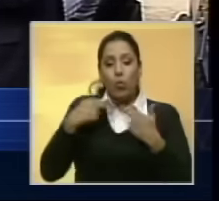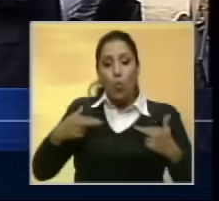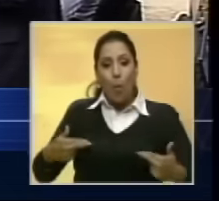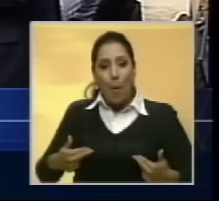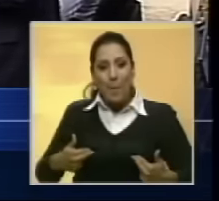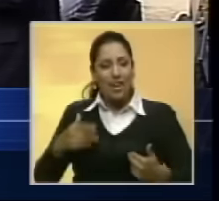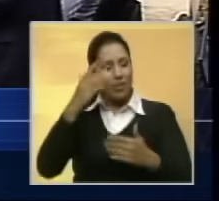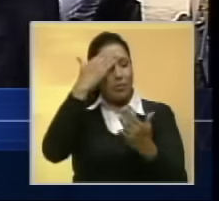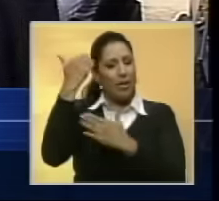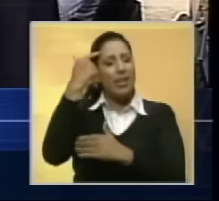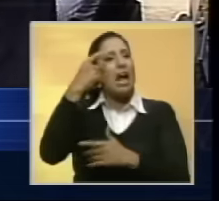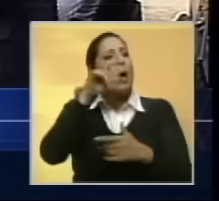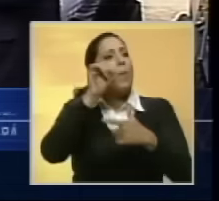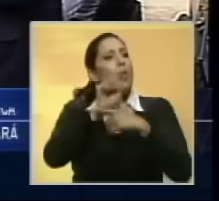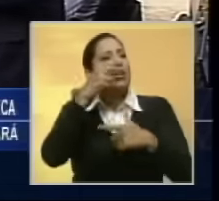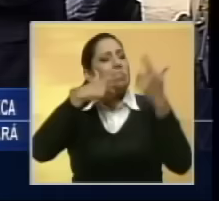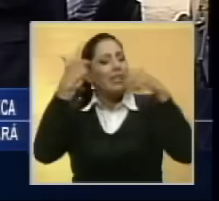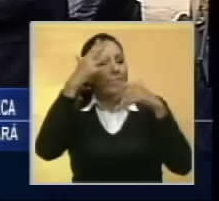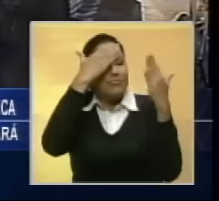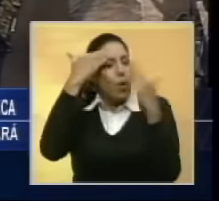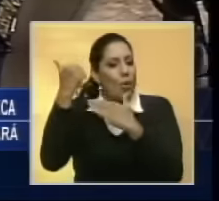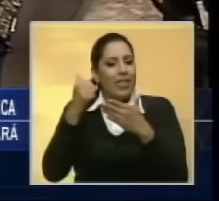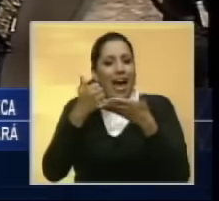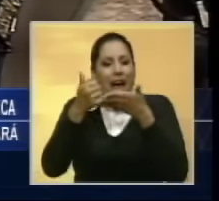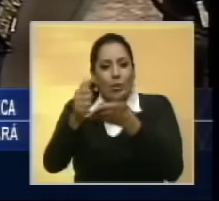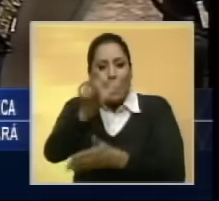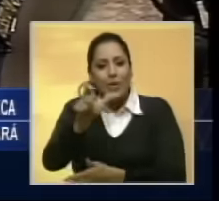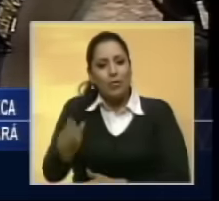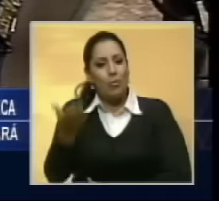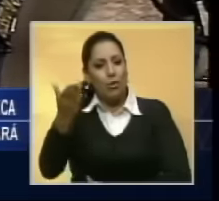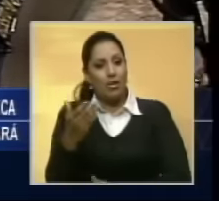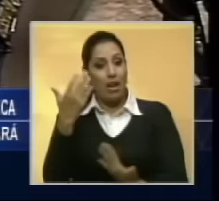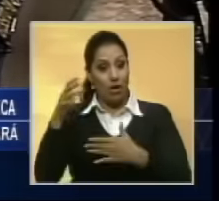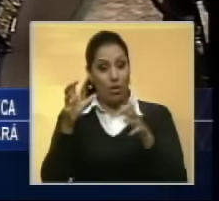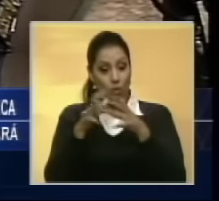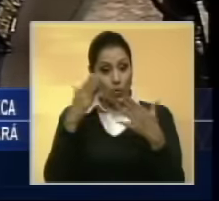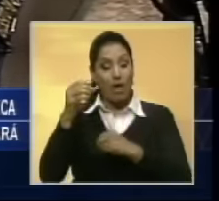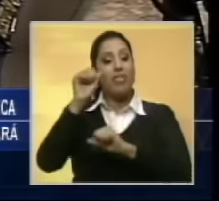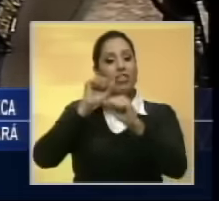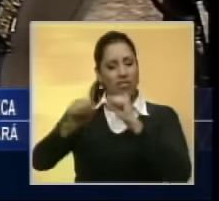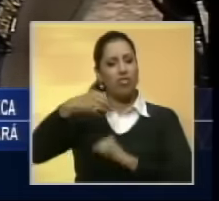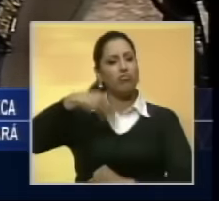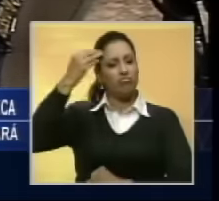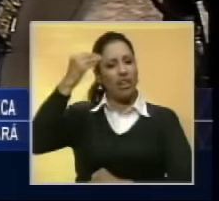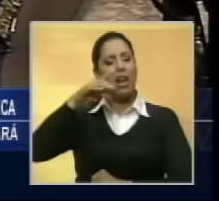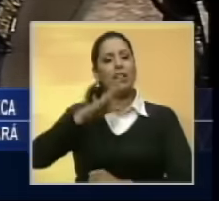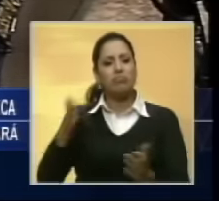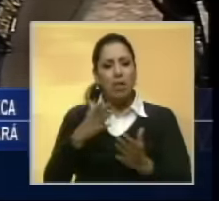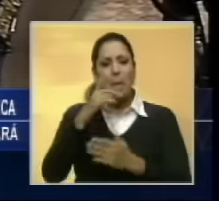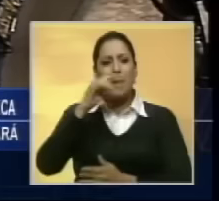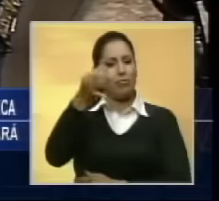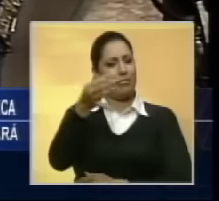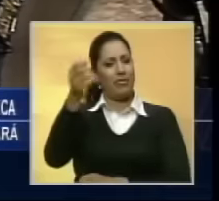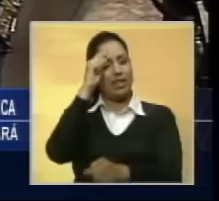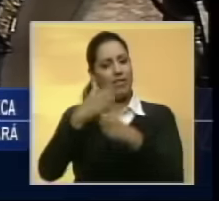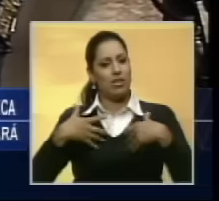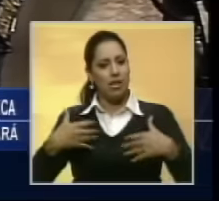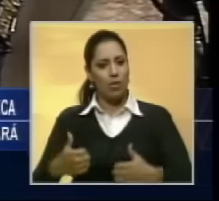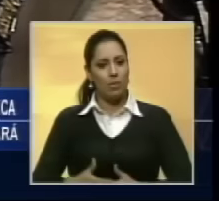de lado la ideología. El llamado Bloque de la Patria defendió la gestión que consideran e impulsado el Ejecutivo en materia de